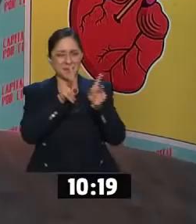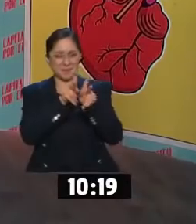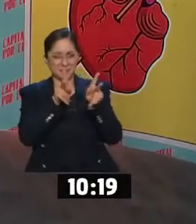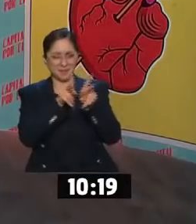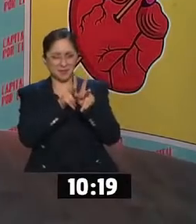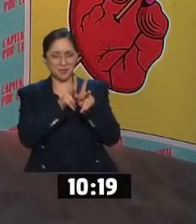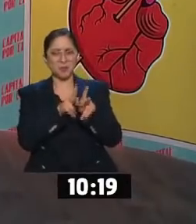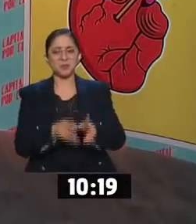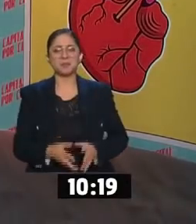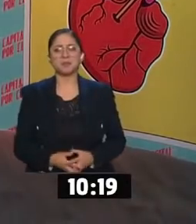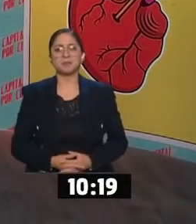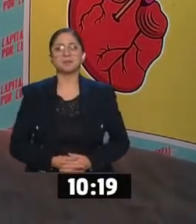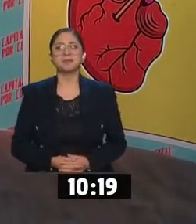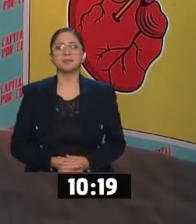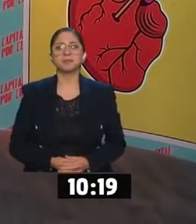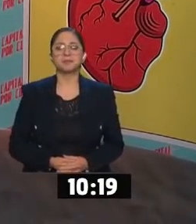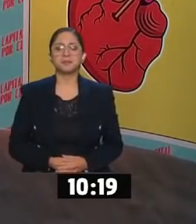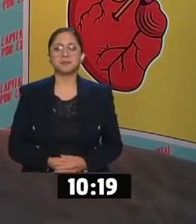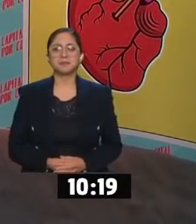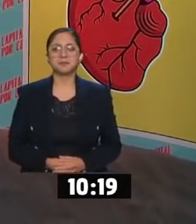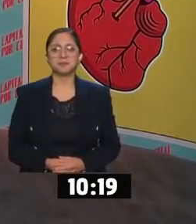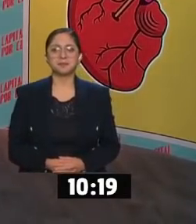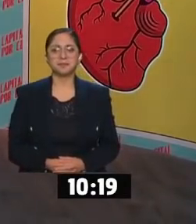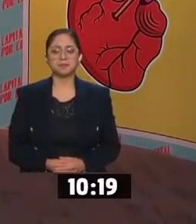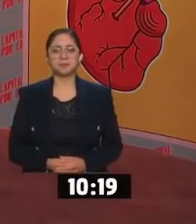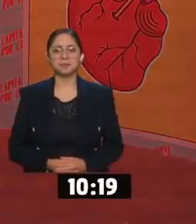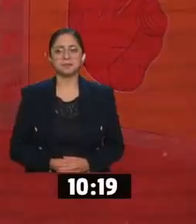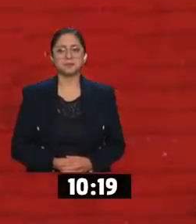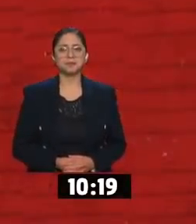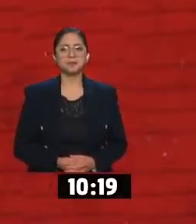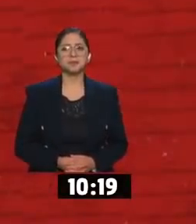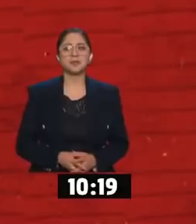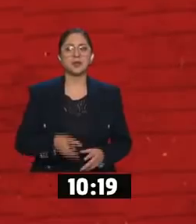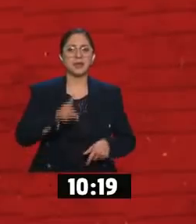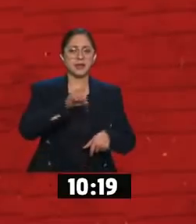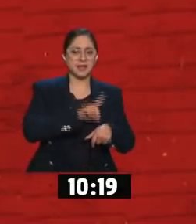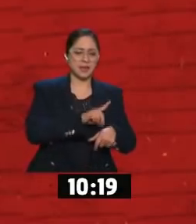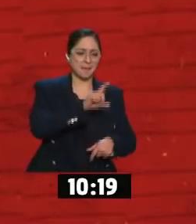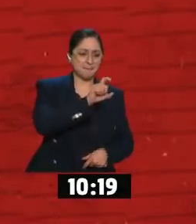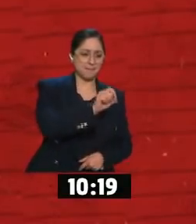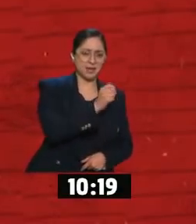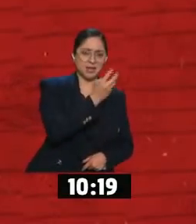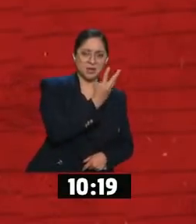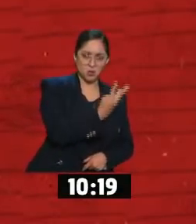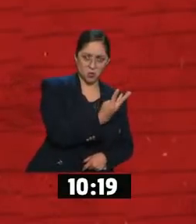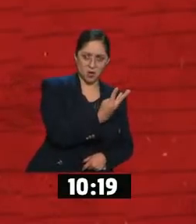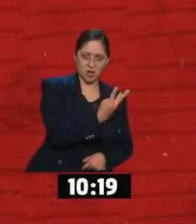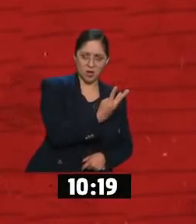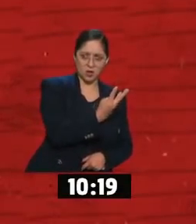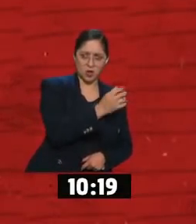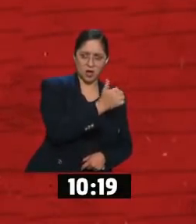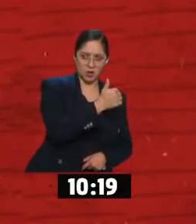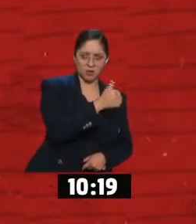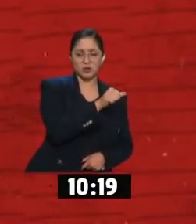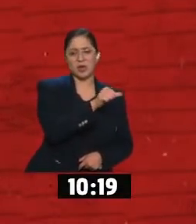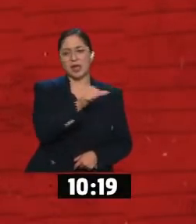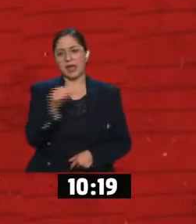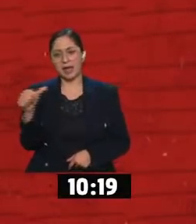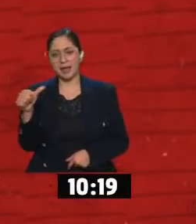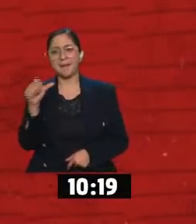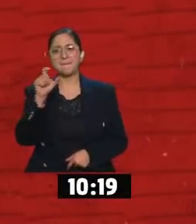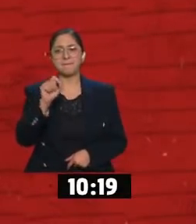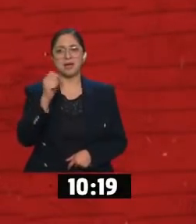bonito. Sí. Qué bonito. Y va a estar del 24, ¿Que ya fue? Hasta el 22 de septiembre nada